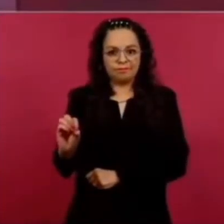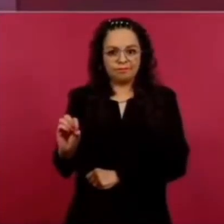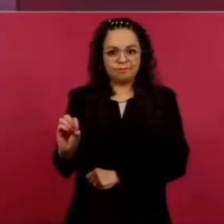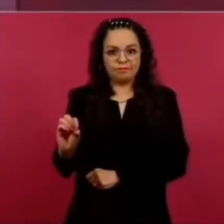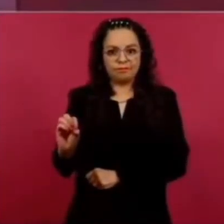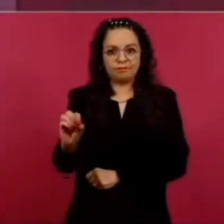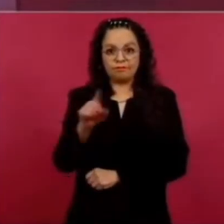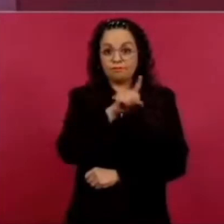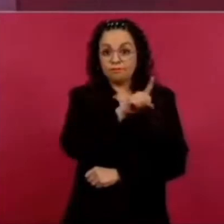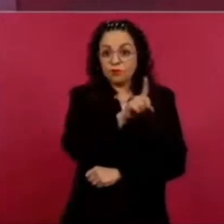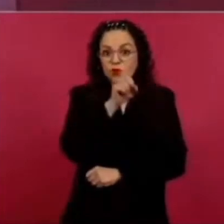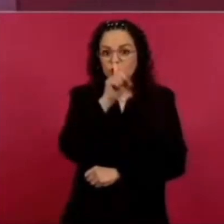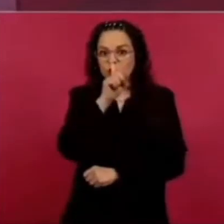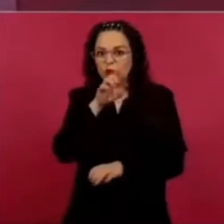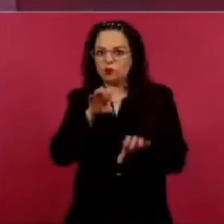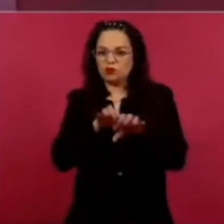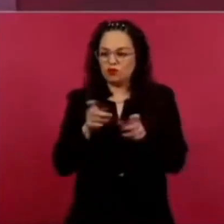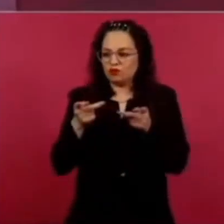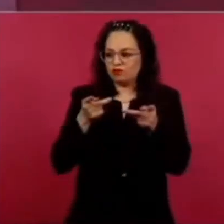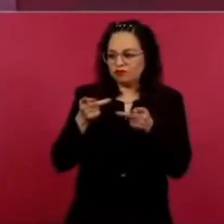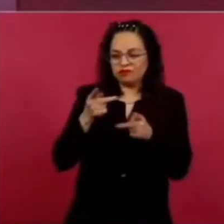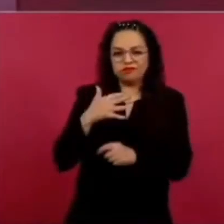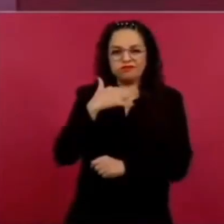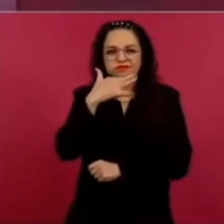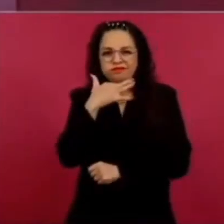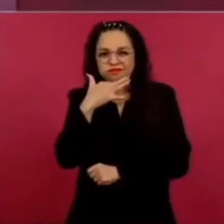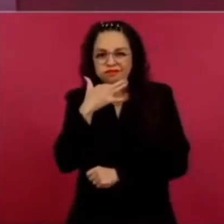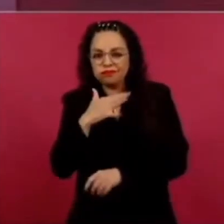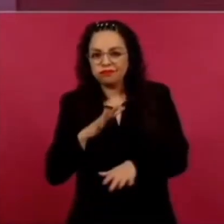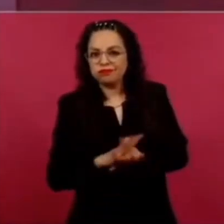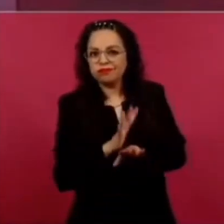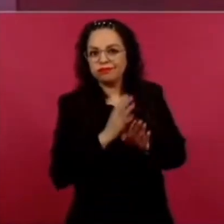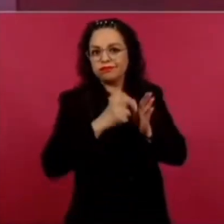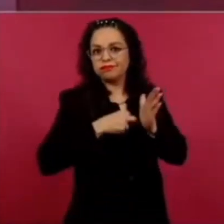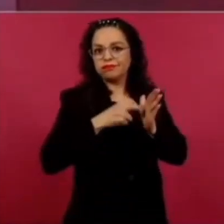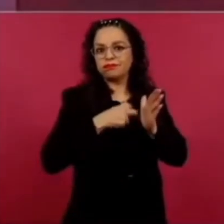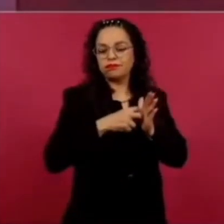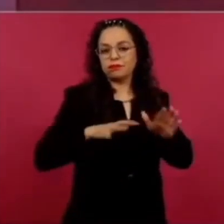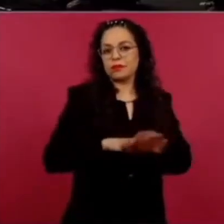nulificaron la ley de austeridad.